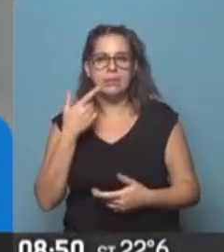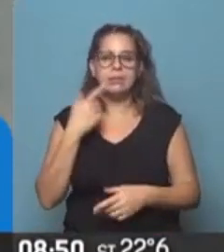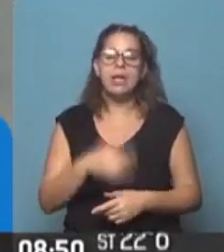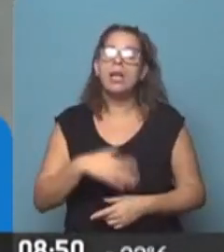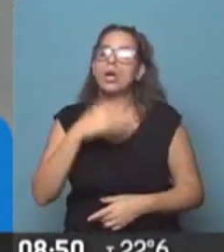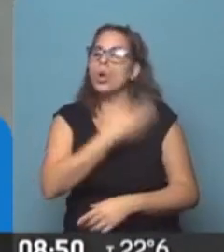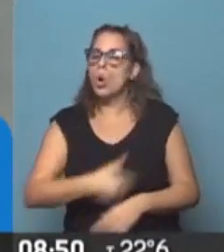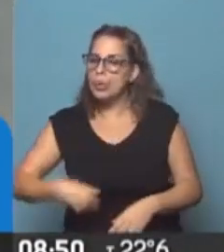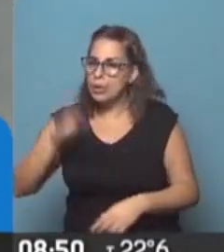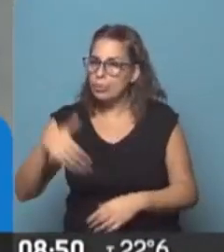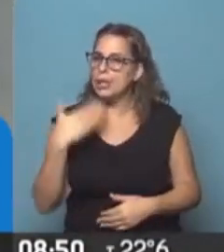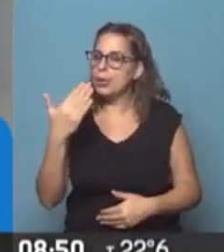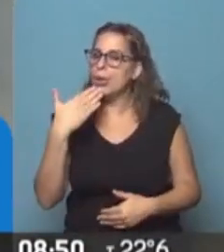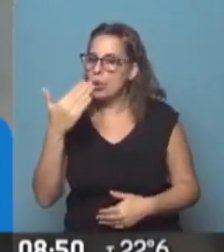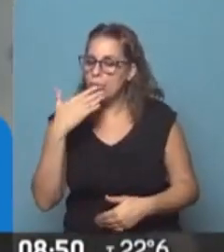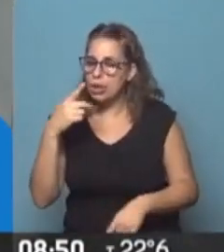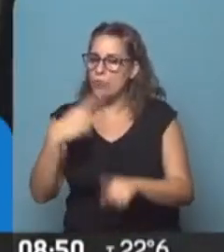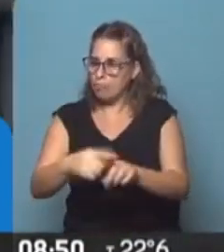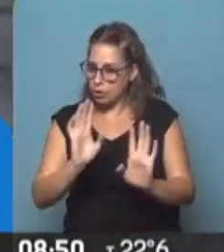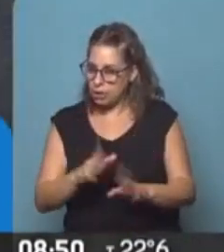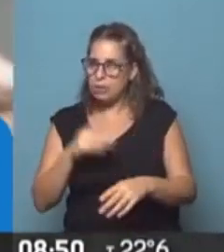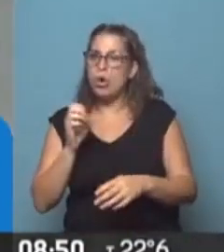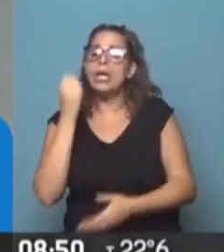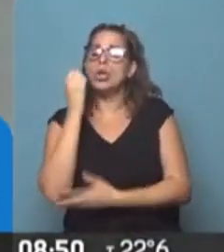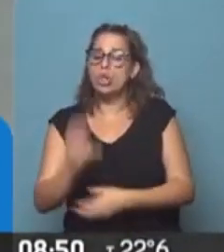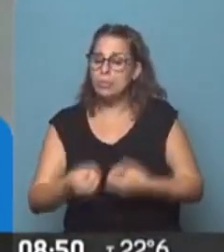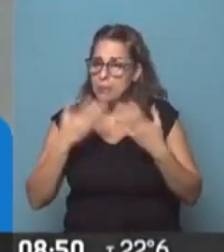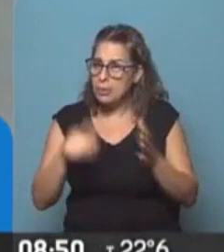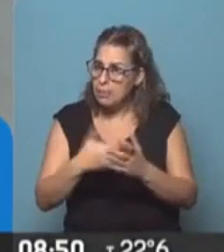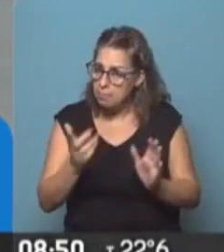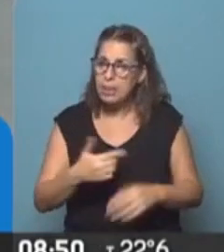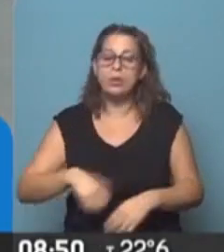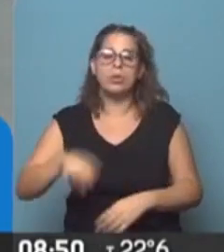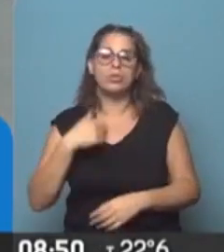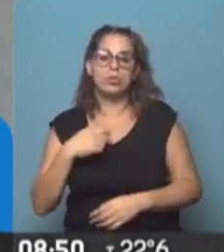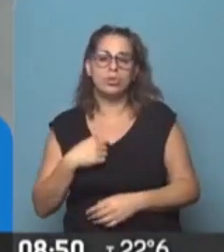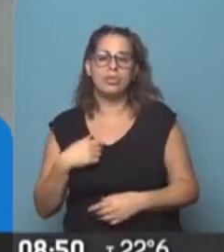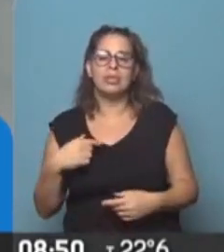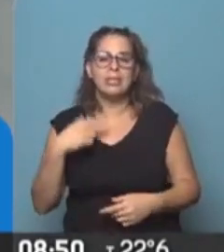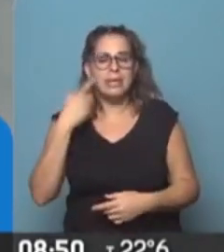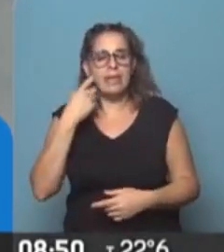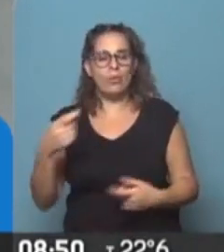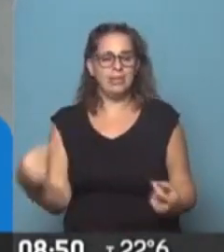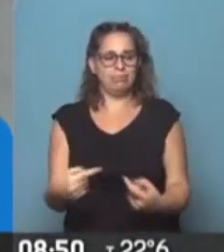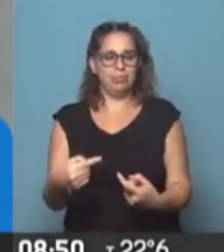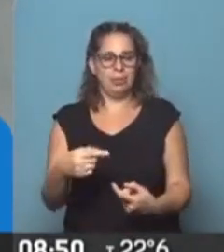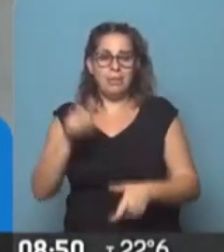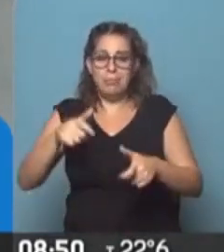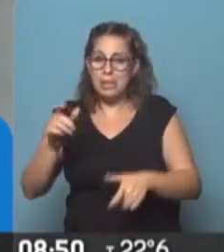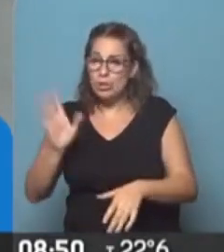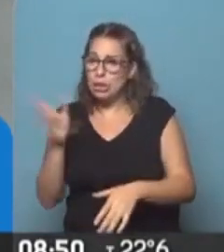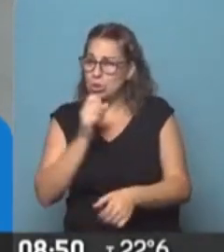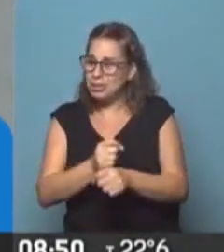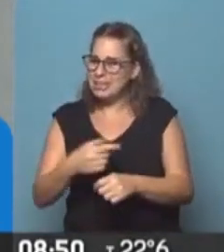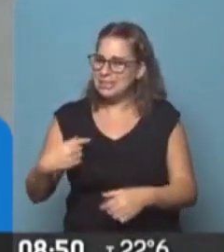gobierno viene con un discurso optimista de mejorar la economía y demás. Sin embargo, vemos que esto contrasta con la realidad que estamos viviendo la mayoría de los